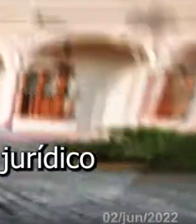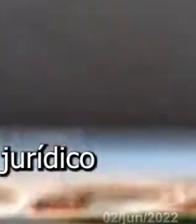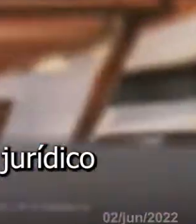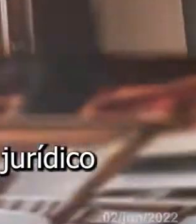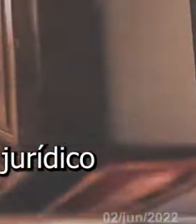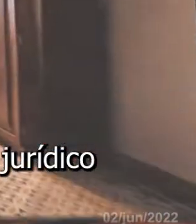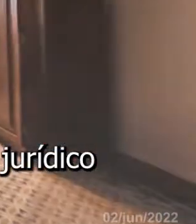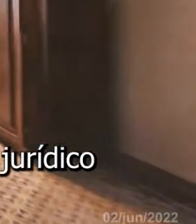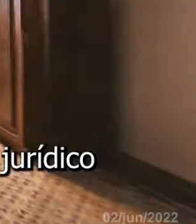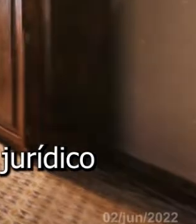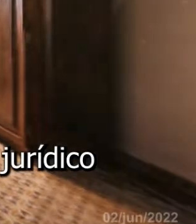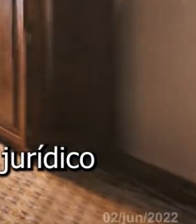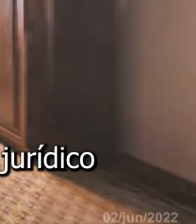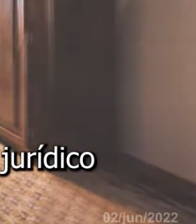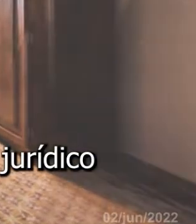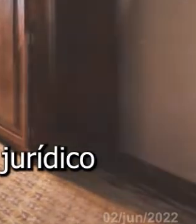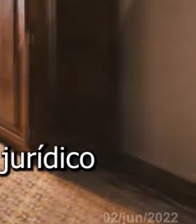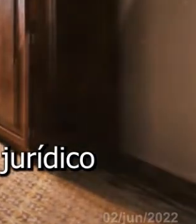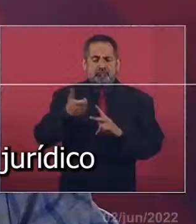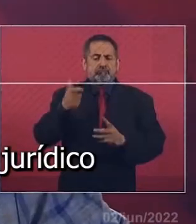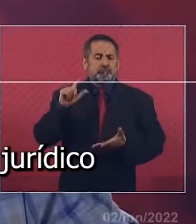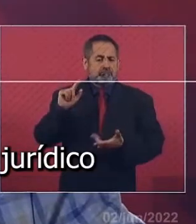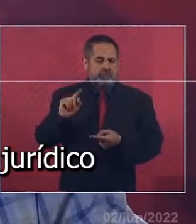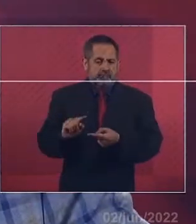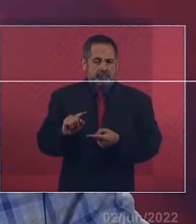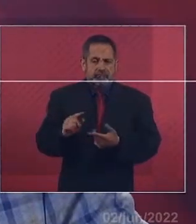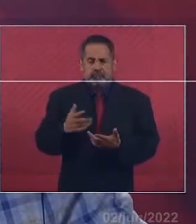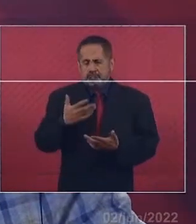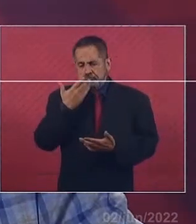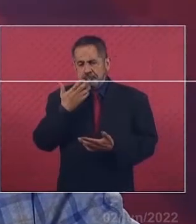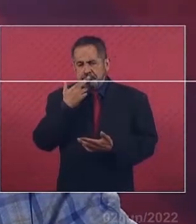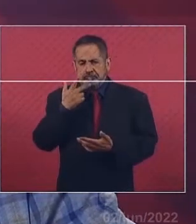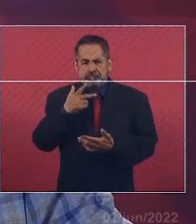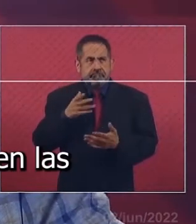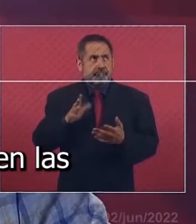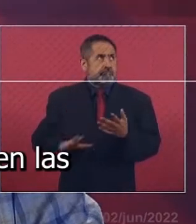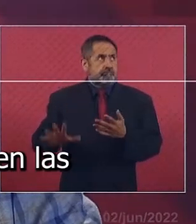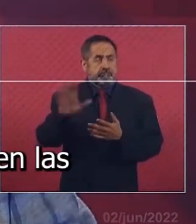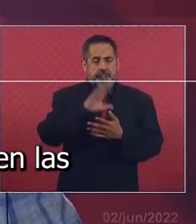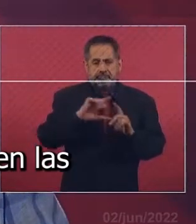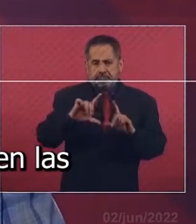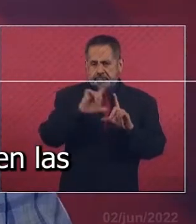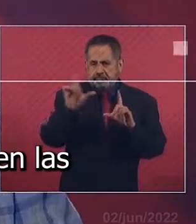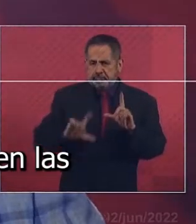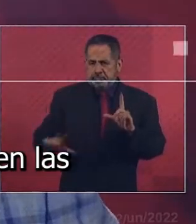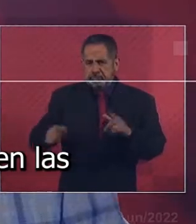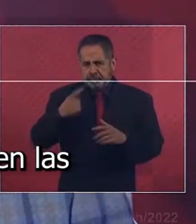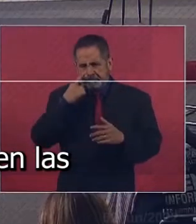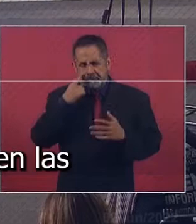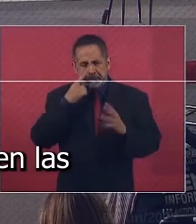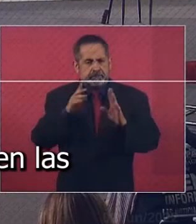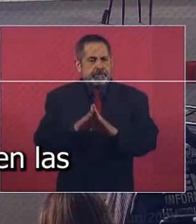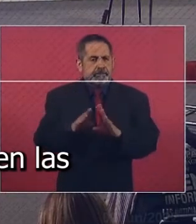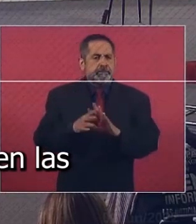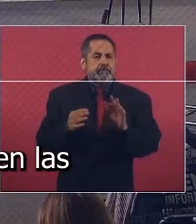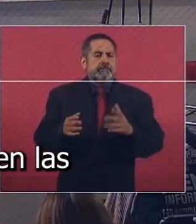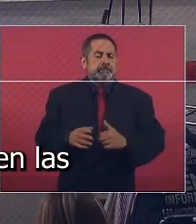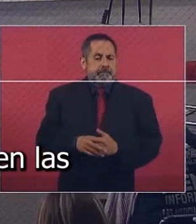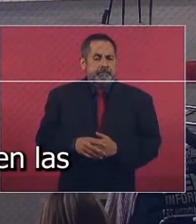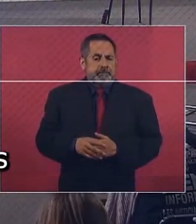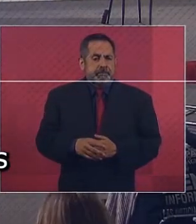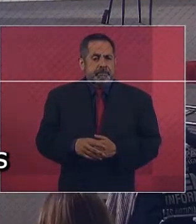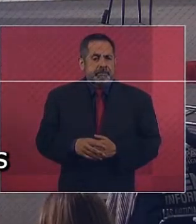además de transformar un despacho jurídico en una inmobiliaria. Todos los lunes, Sheffield aparece en las